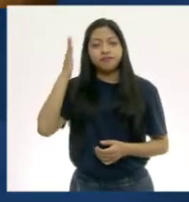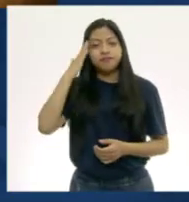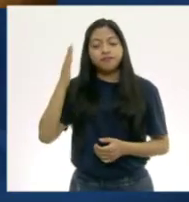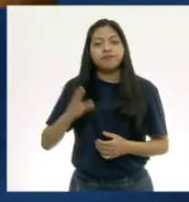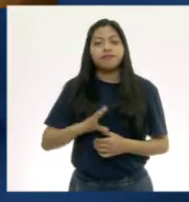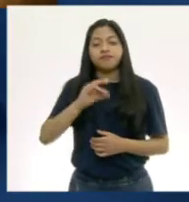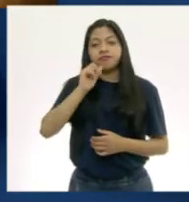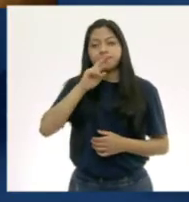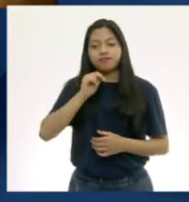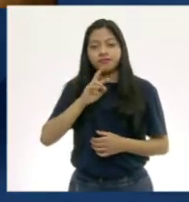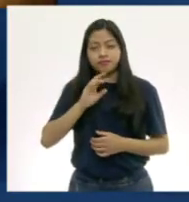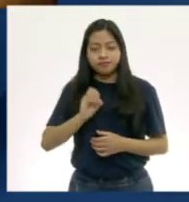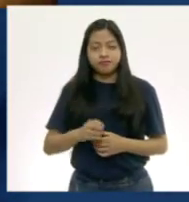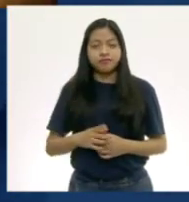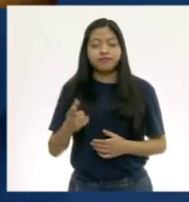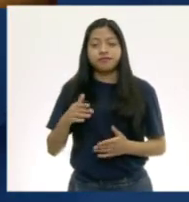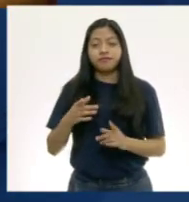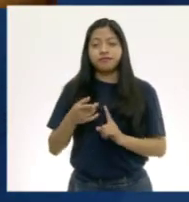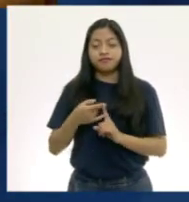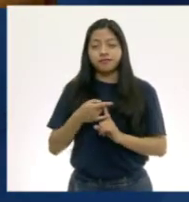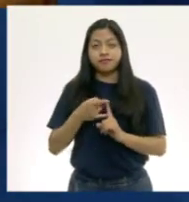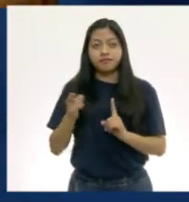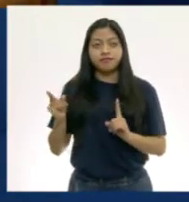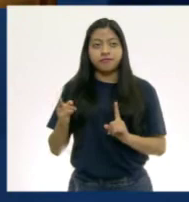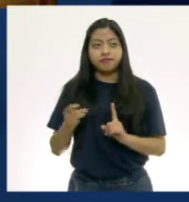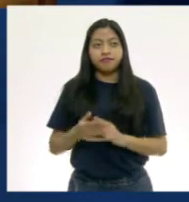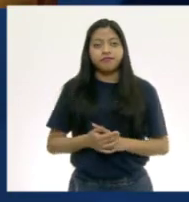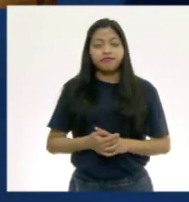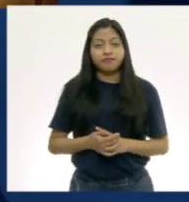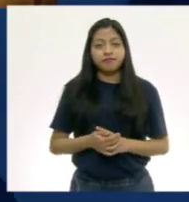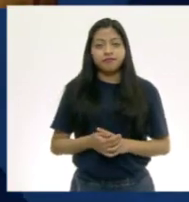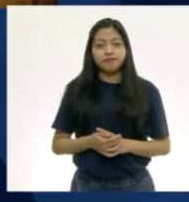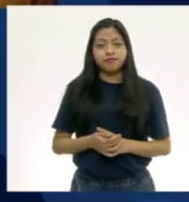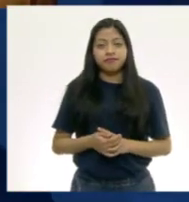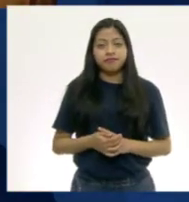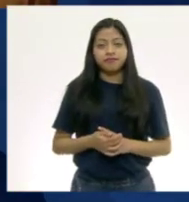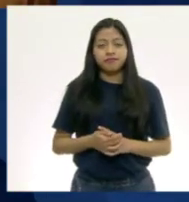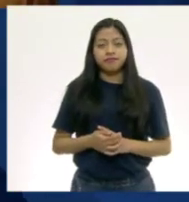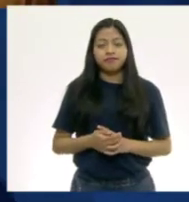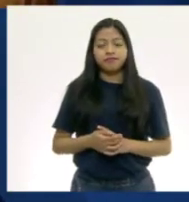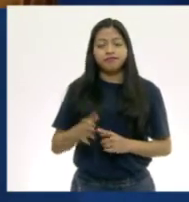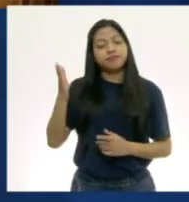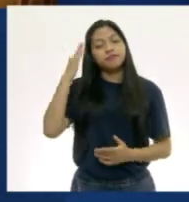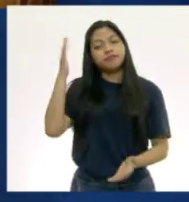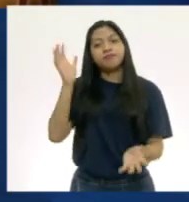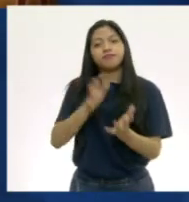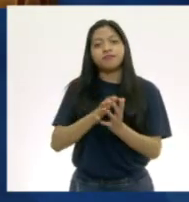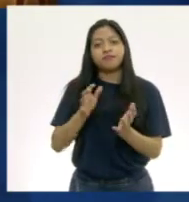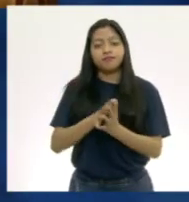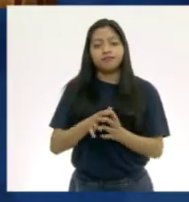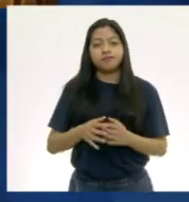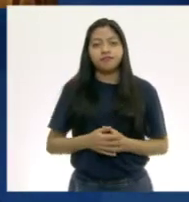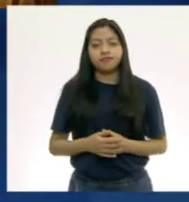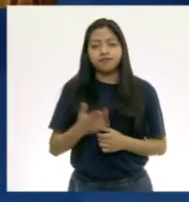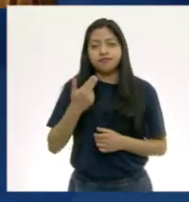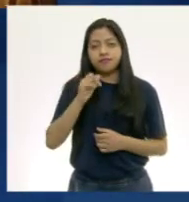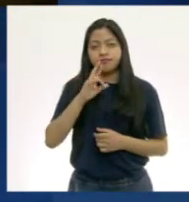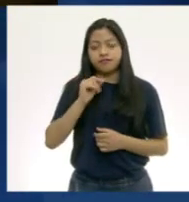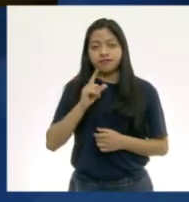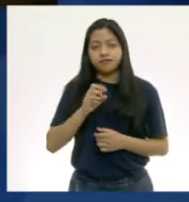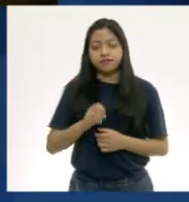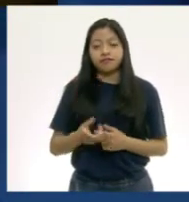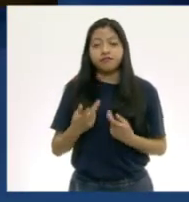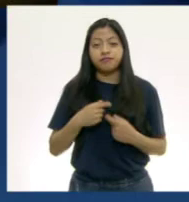carnero, el portero, el más cortante. Con cabeza de cocodrilo, el heraldo, el que rechaza a